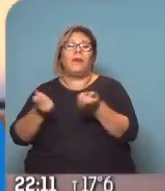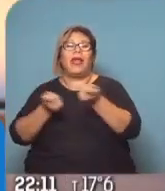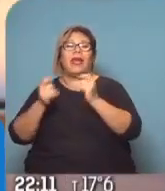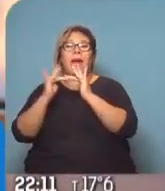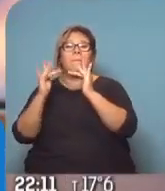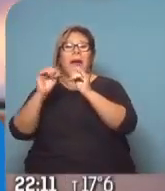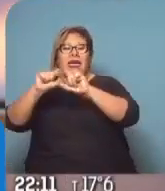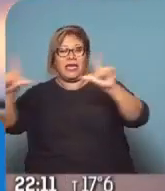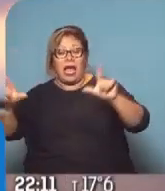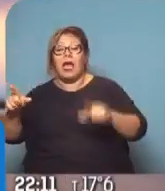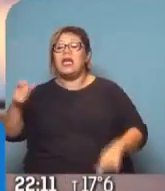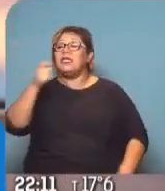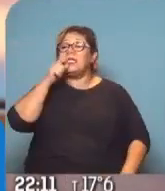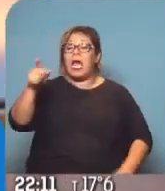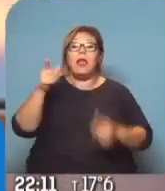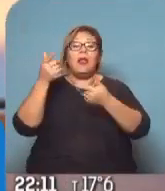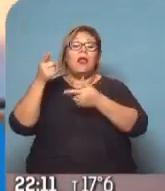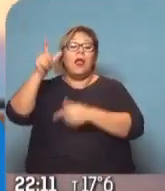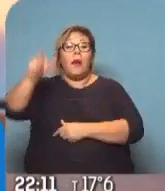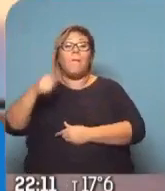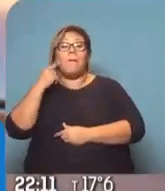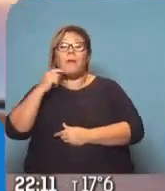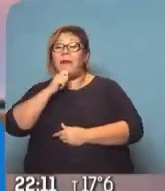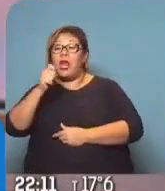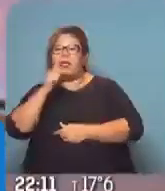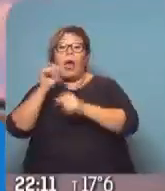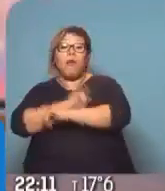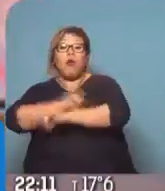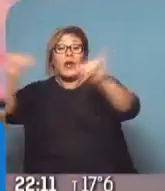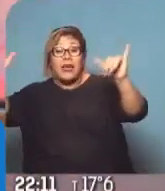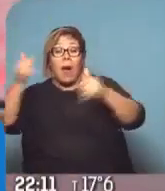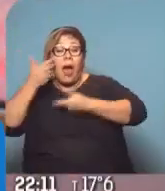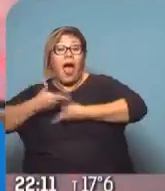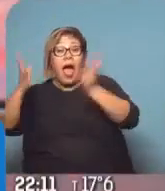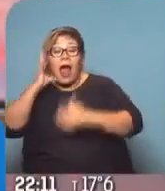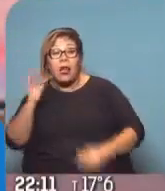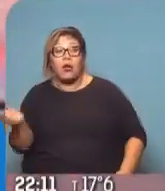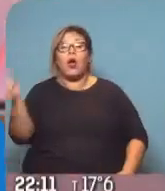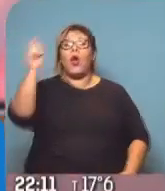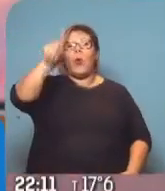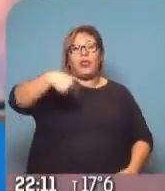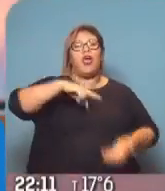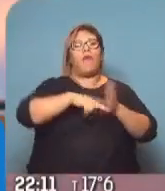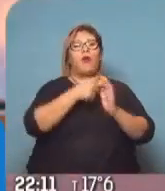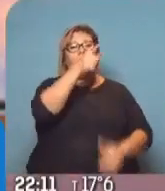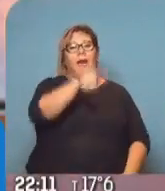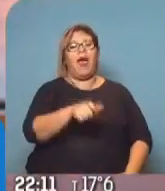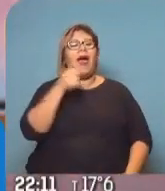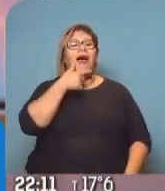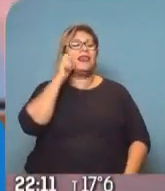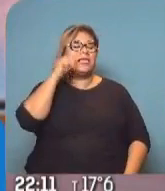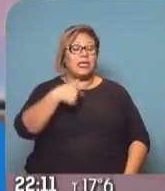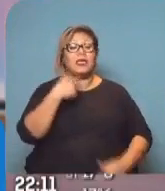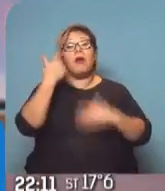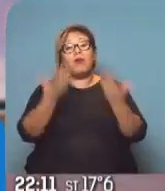en la publicación, había problema. Entonces, empezó a haber un creyendo de enfrentamiento. Hubo un comunicado de la